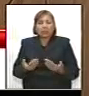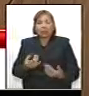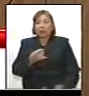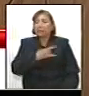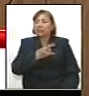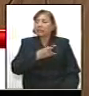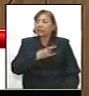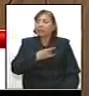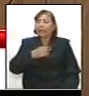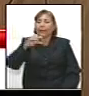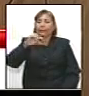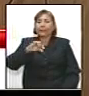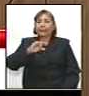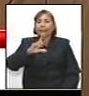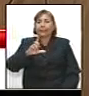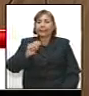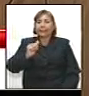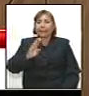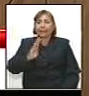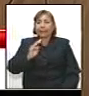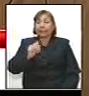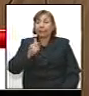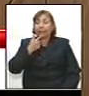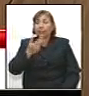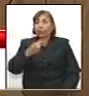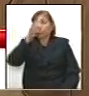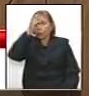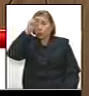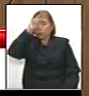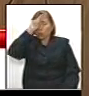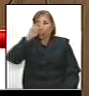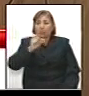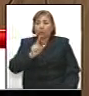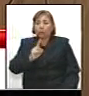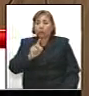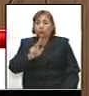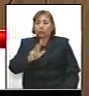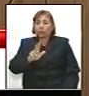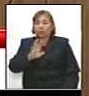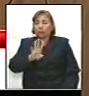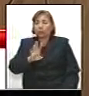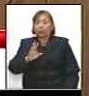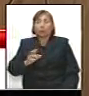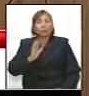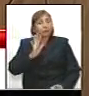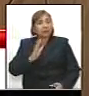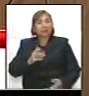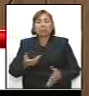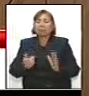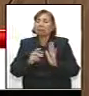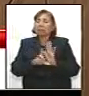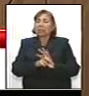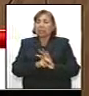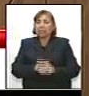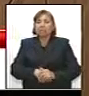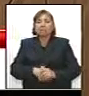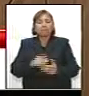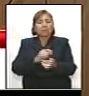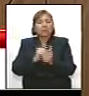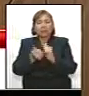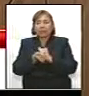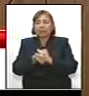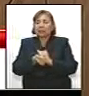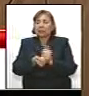Quillabamba, artículo 1, modificación de los artículos 1, 3, 4 y 5 de la ley 29.620, modifícanse